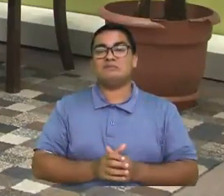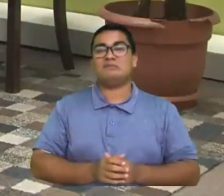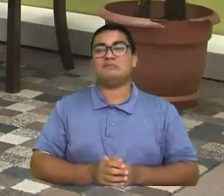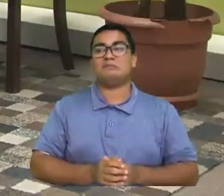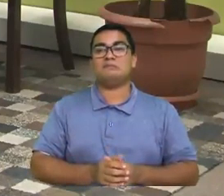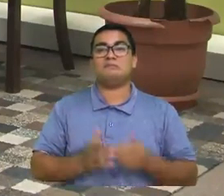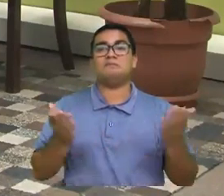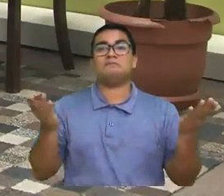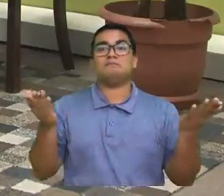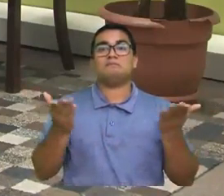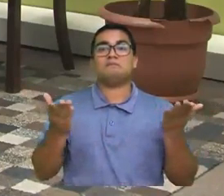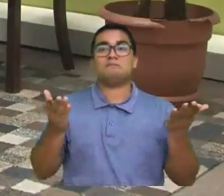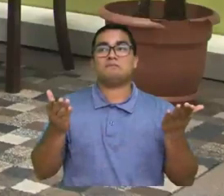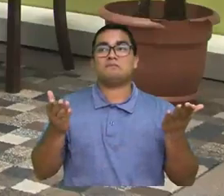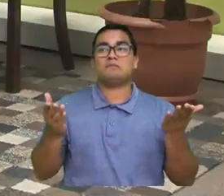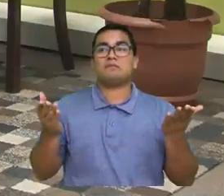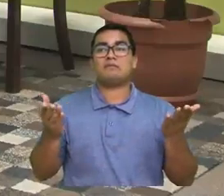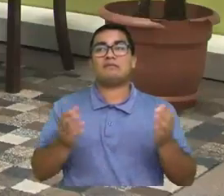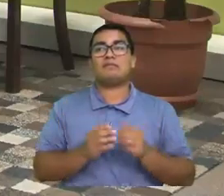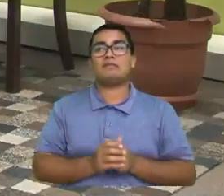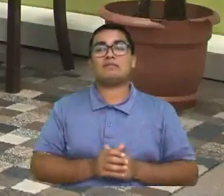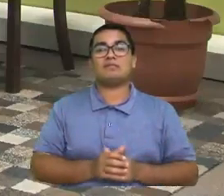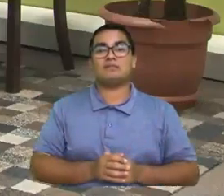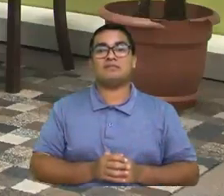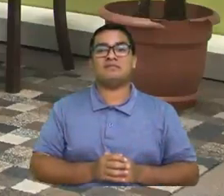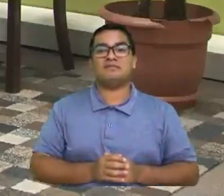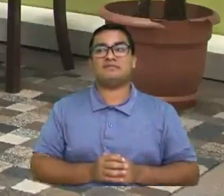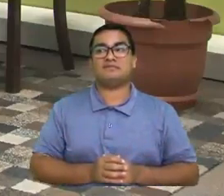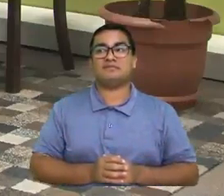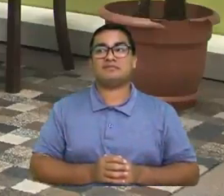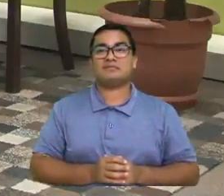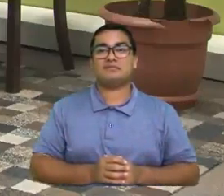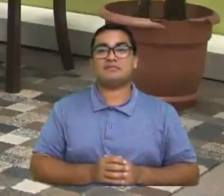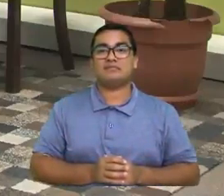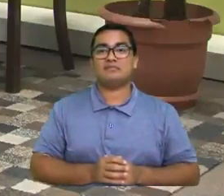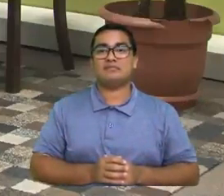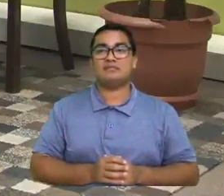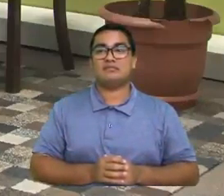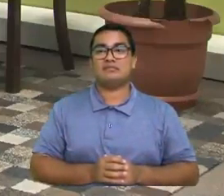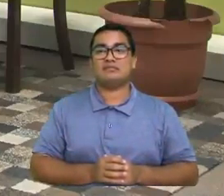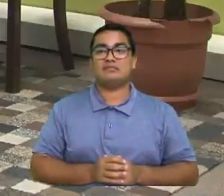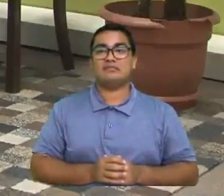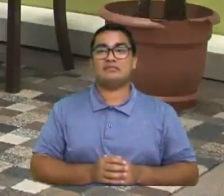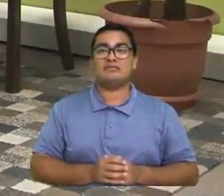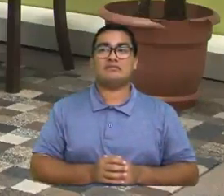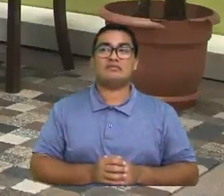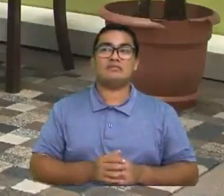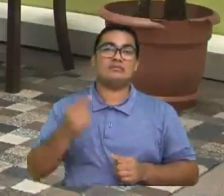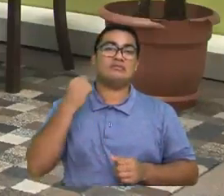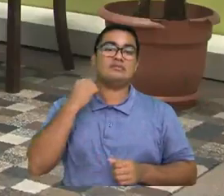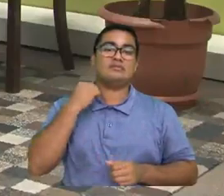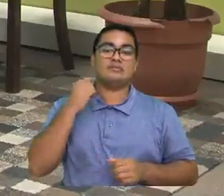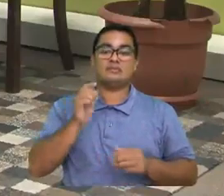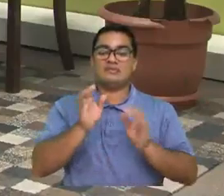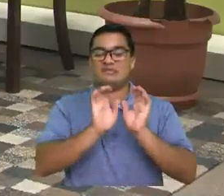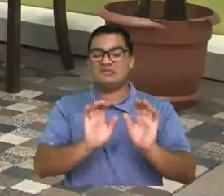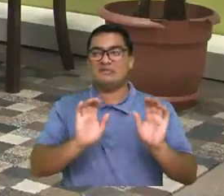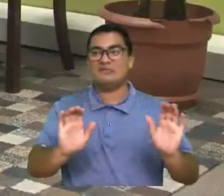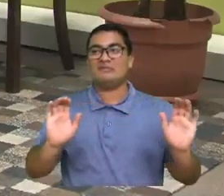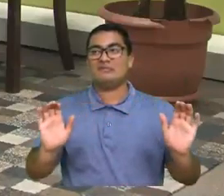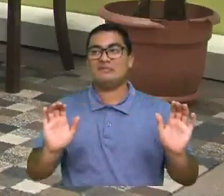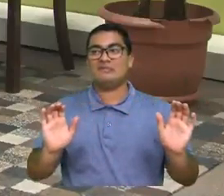por ejemplo? Sí, puede. Como vos dijiste, a ver, casi siempre el niño